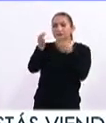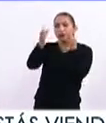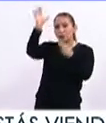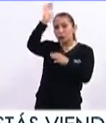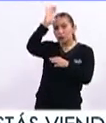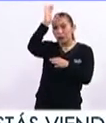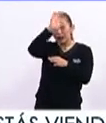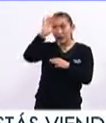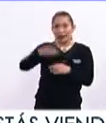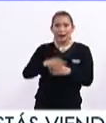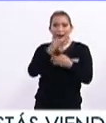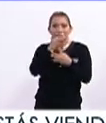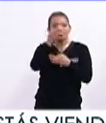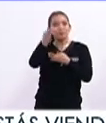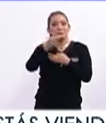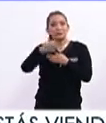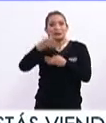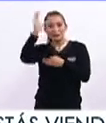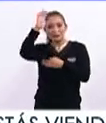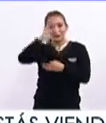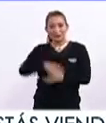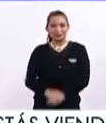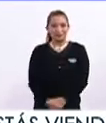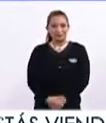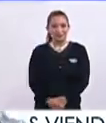de la cultura y en la divulgación de la ciencia.